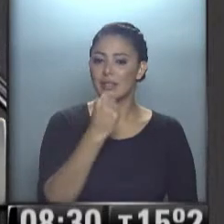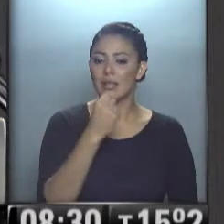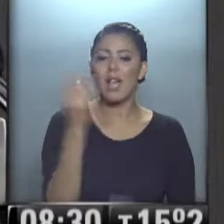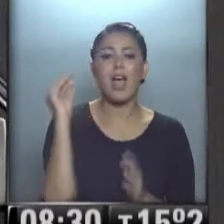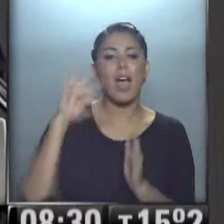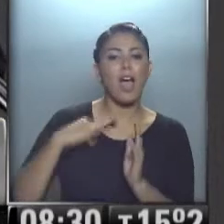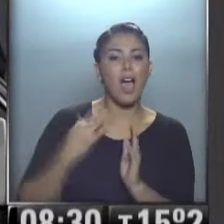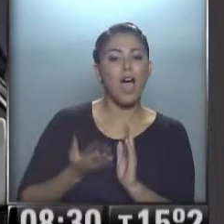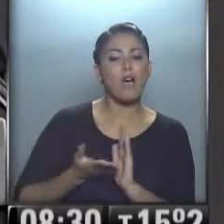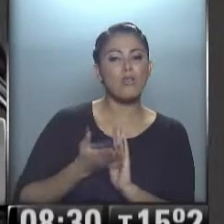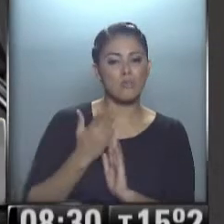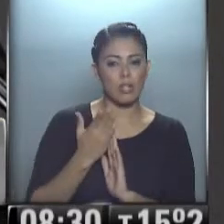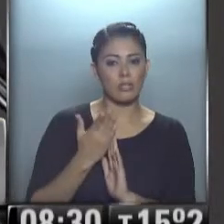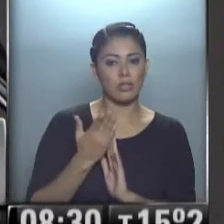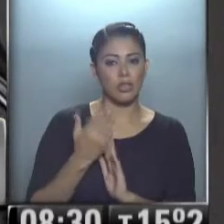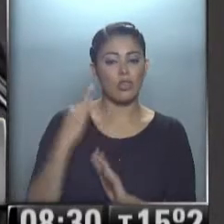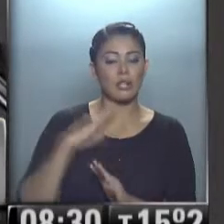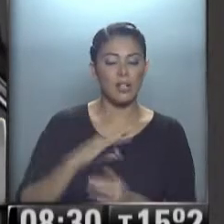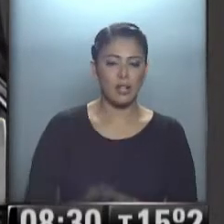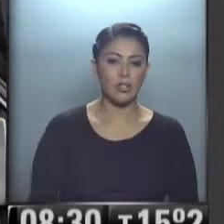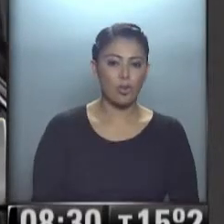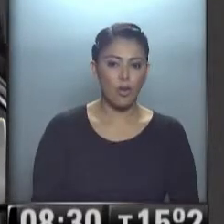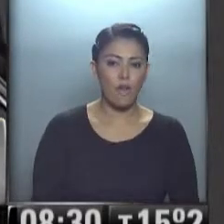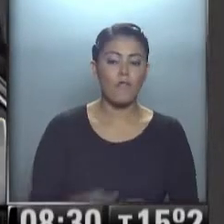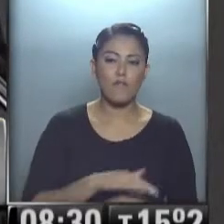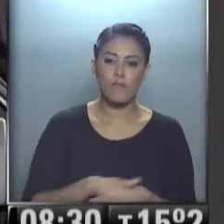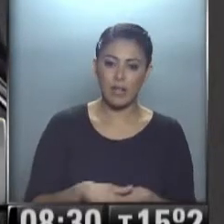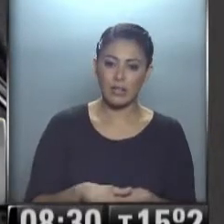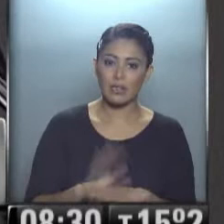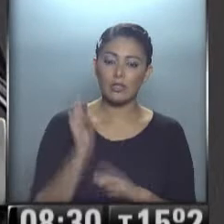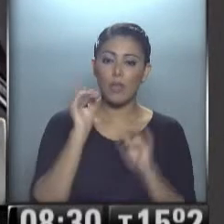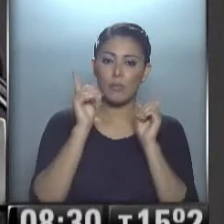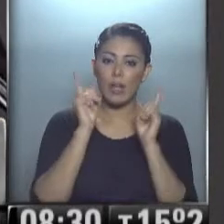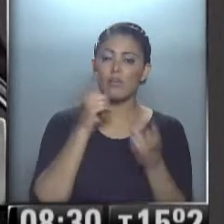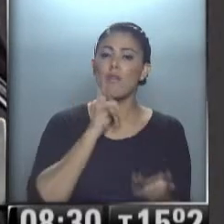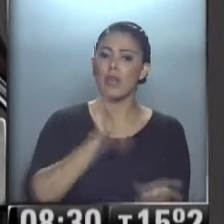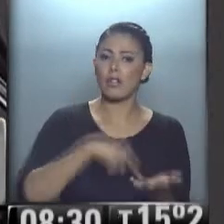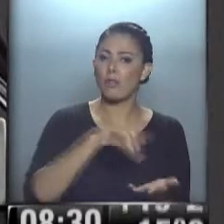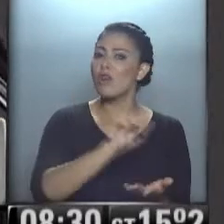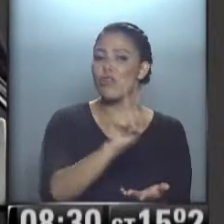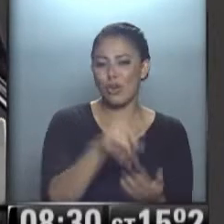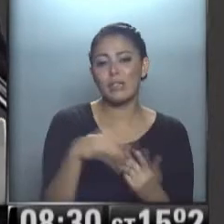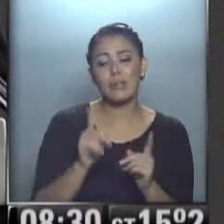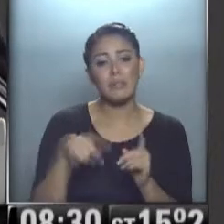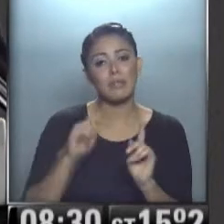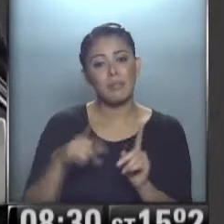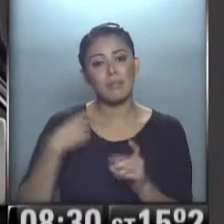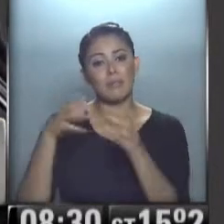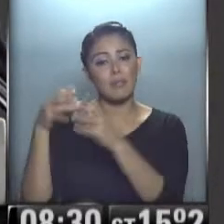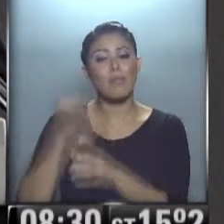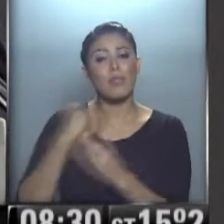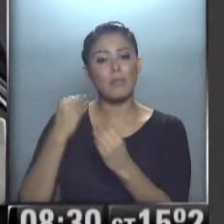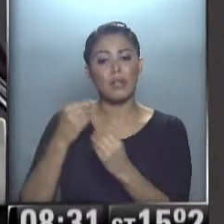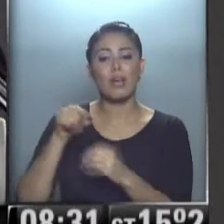aumento para el salario base de los maestros por decreto y los gremios docentes que postergaron